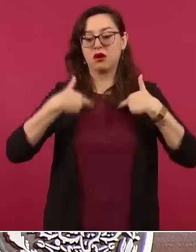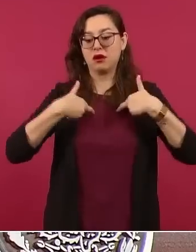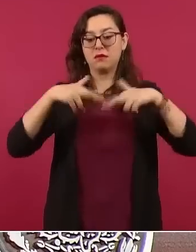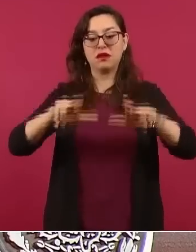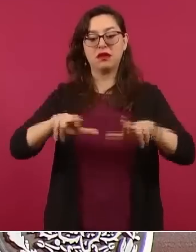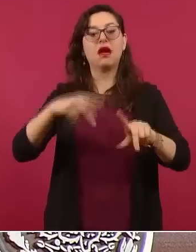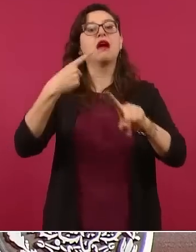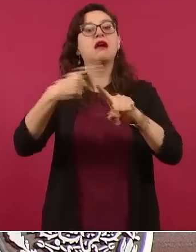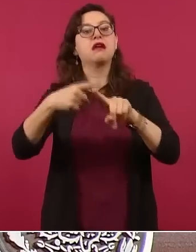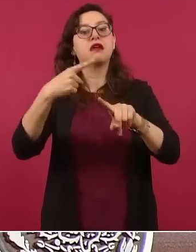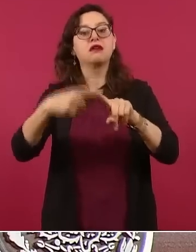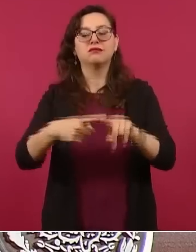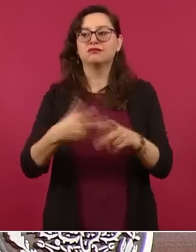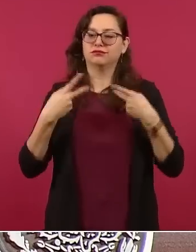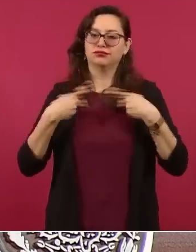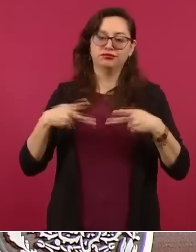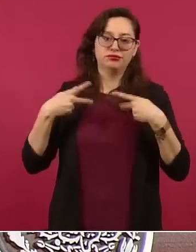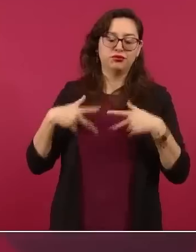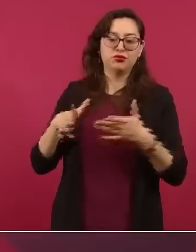y ahí